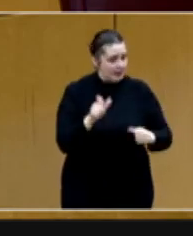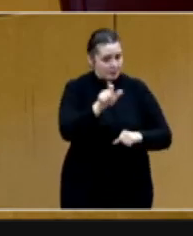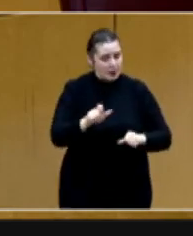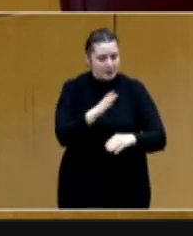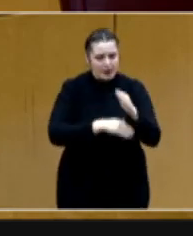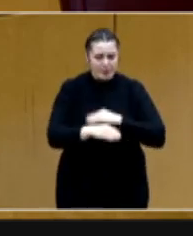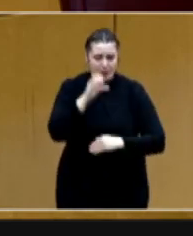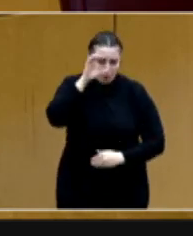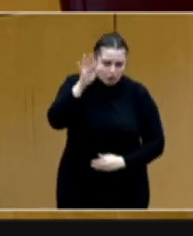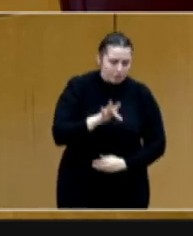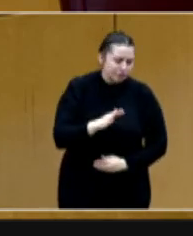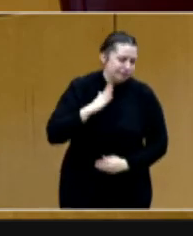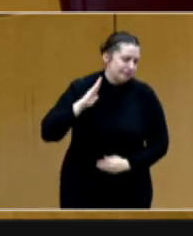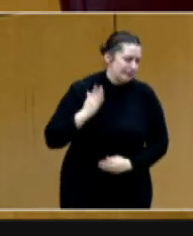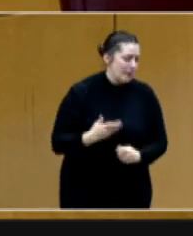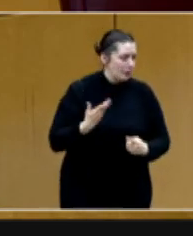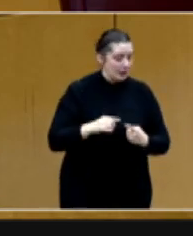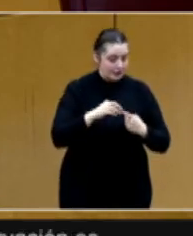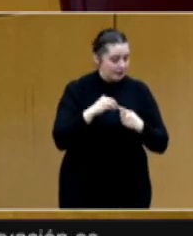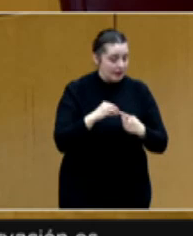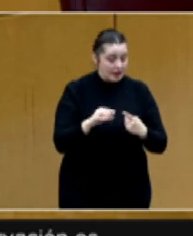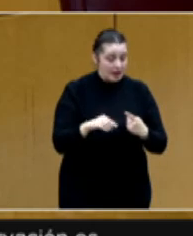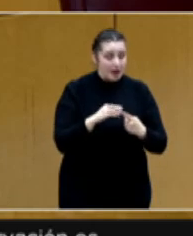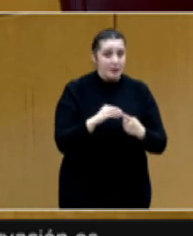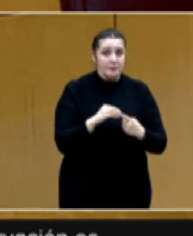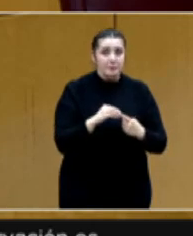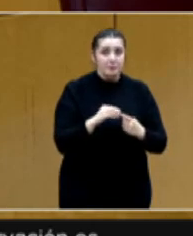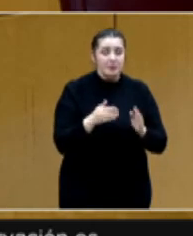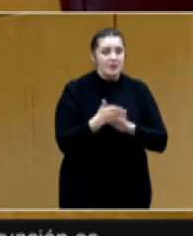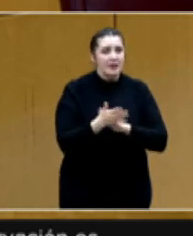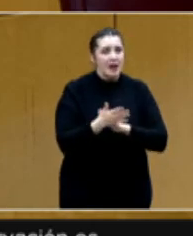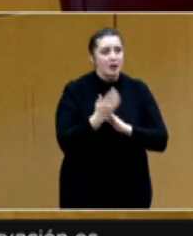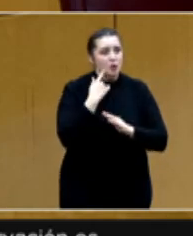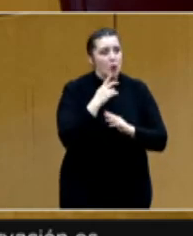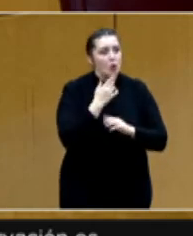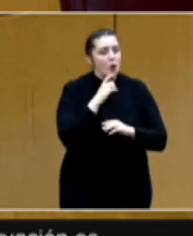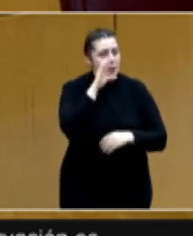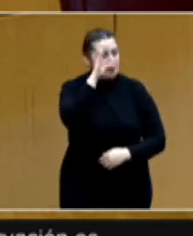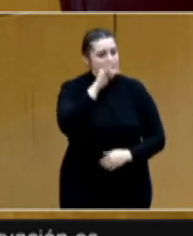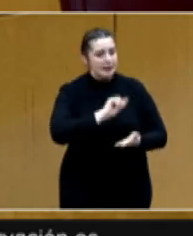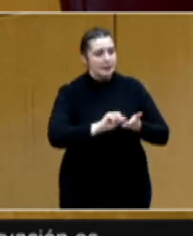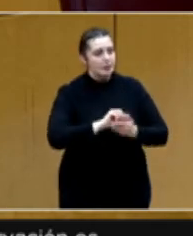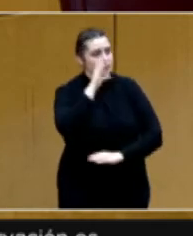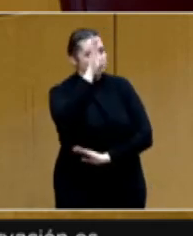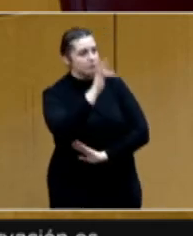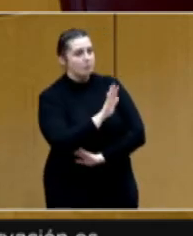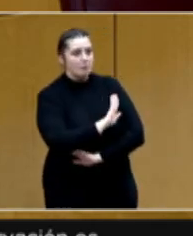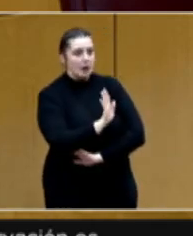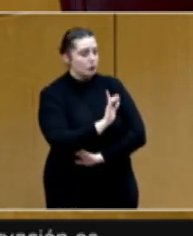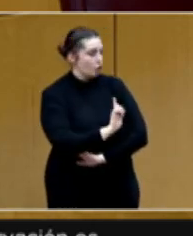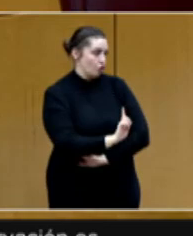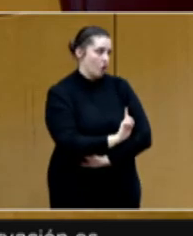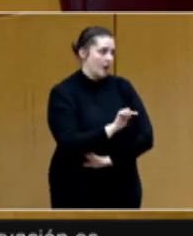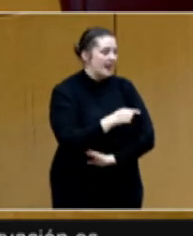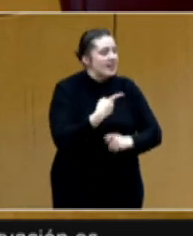después de ese observación pero no en una mesa en un despacho que esta es